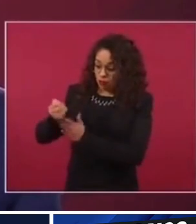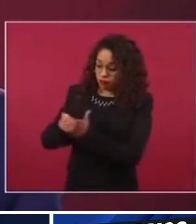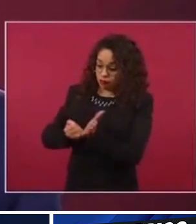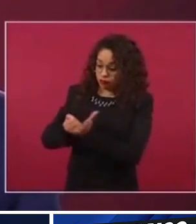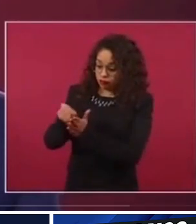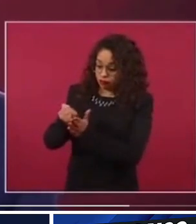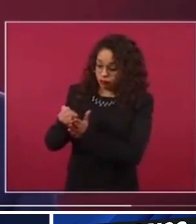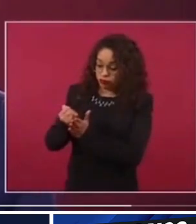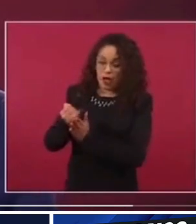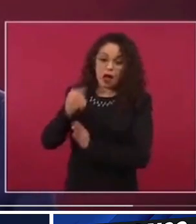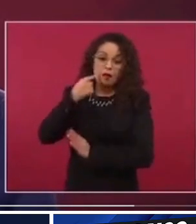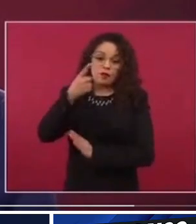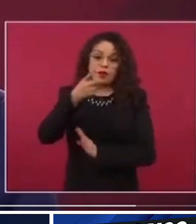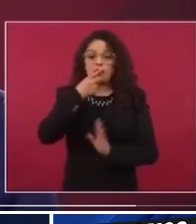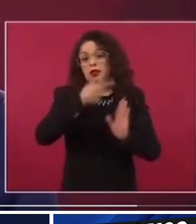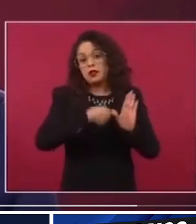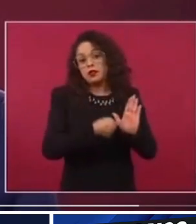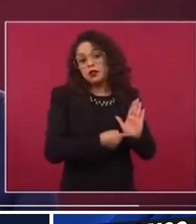actos de corrupción,